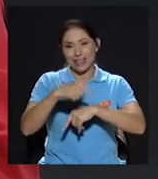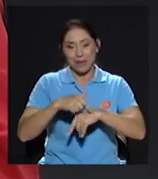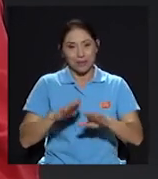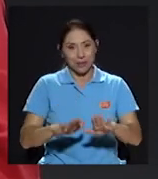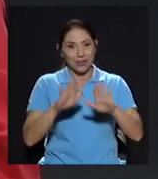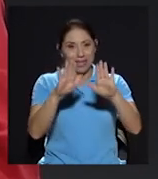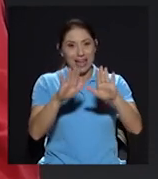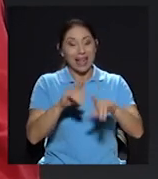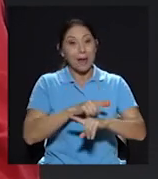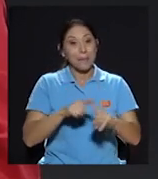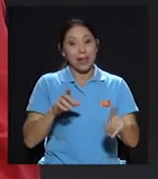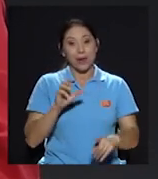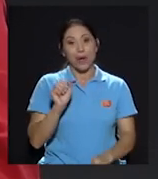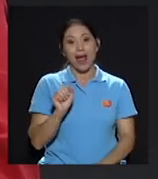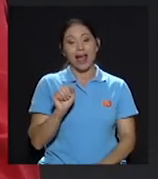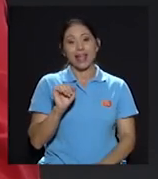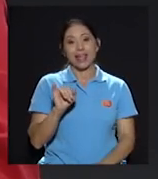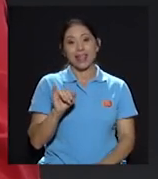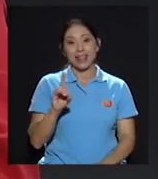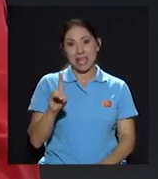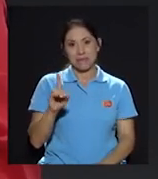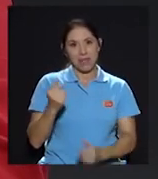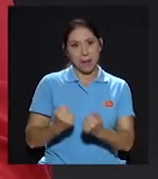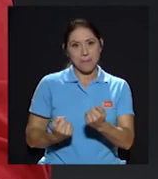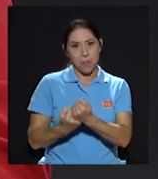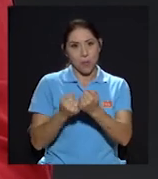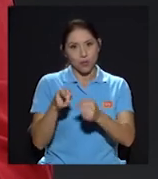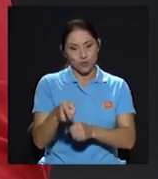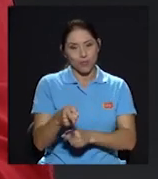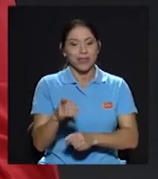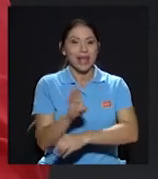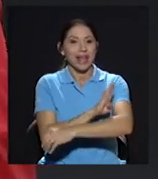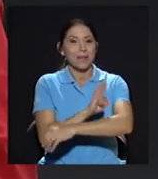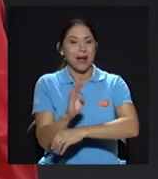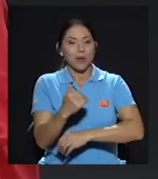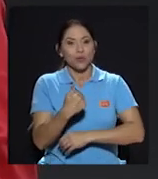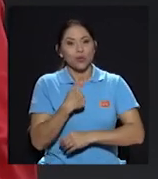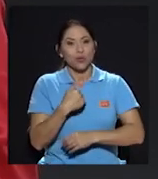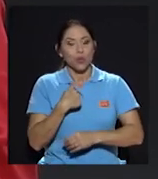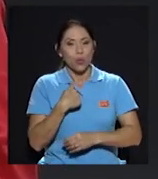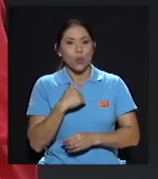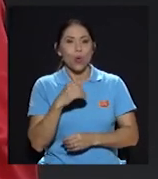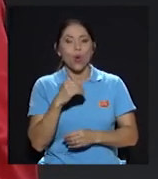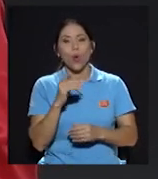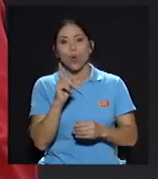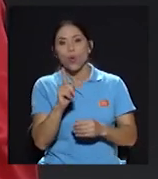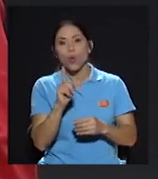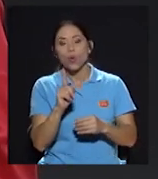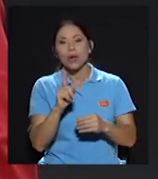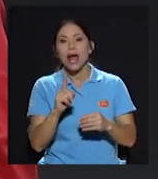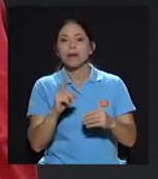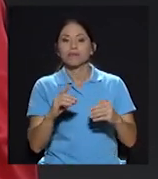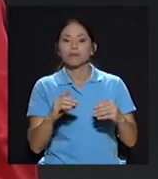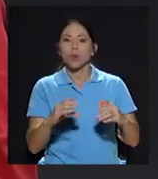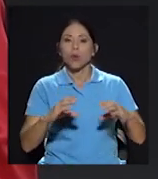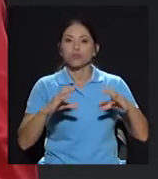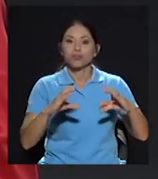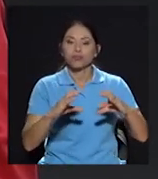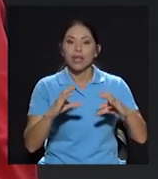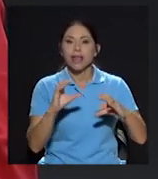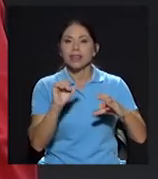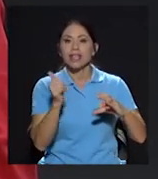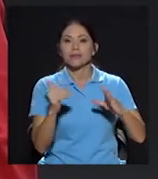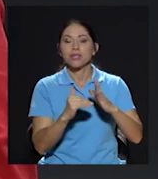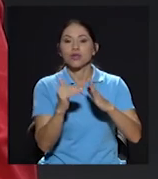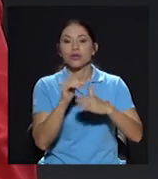apoyo del aire en esos años el banco contó con una línea de 10 millones de dólares para financiar las exportaciones